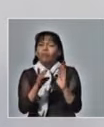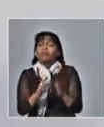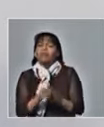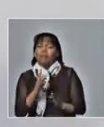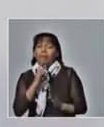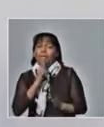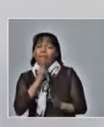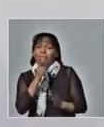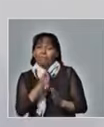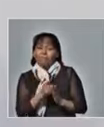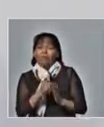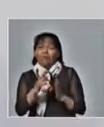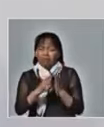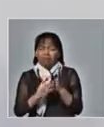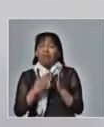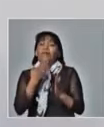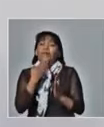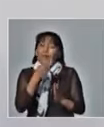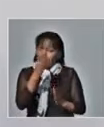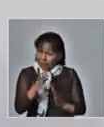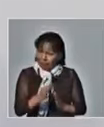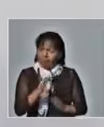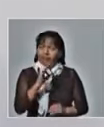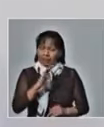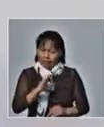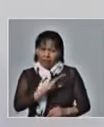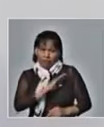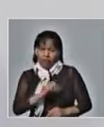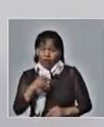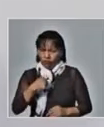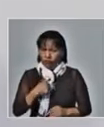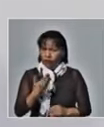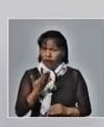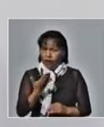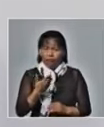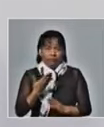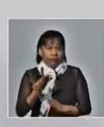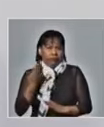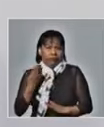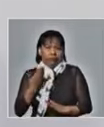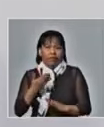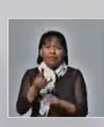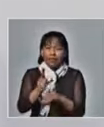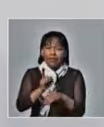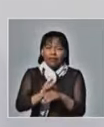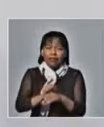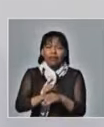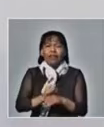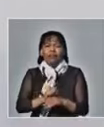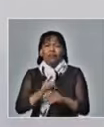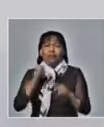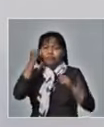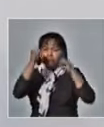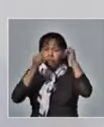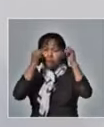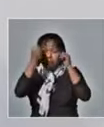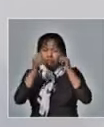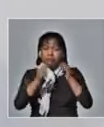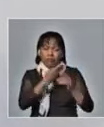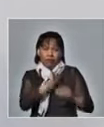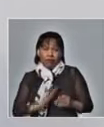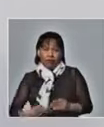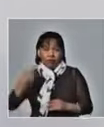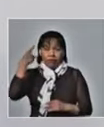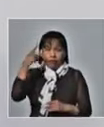mejora regulatoria, pero en serio. Y sí se puede, yo ya la hice. Cuando fui secretario de Desarrollo Económico y Turismo en el municipio de Puebla, en el caso de